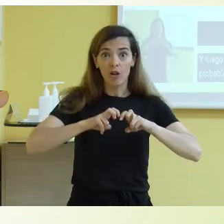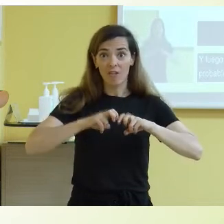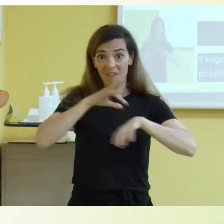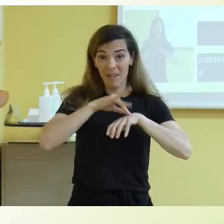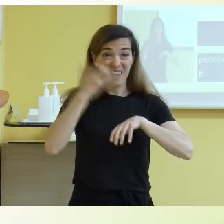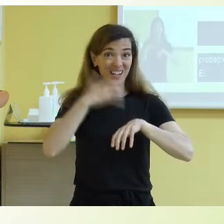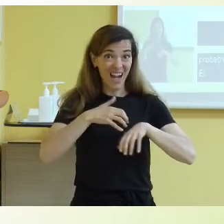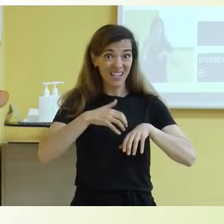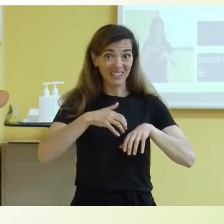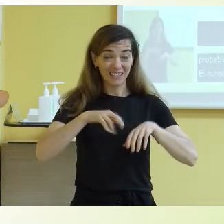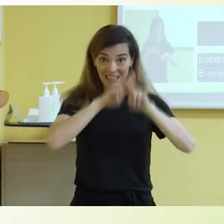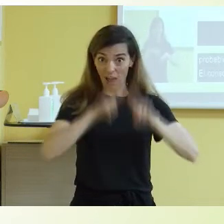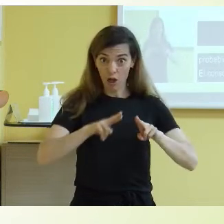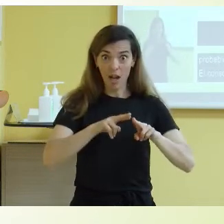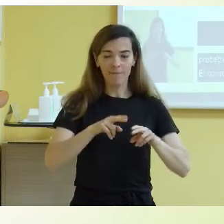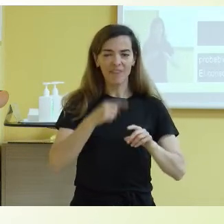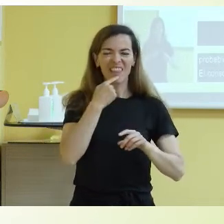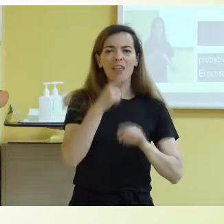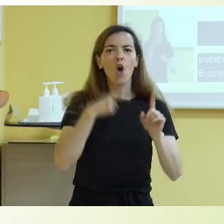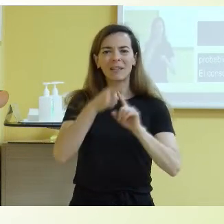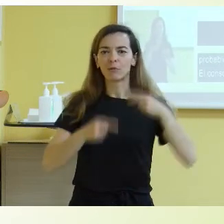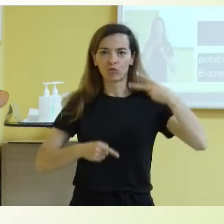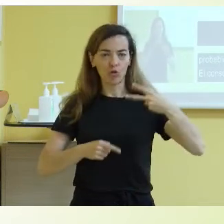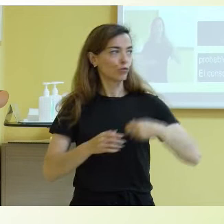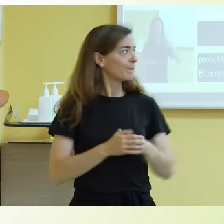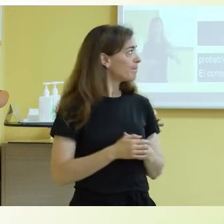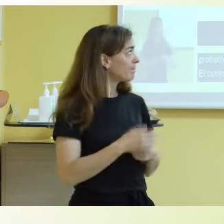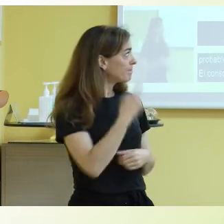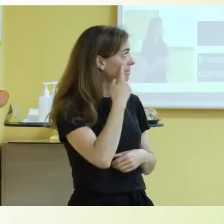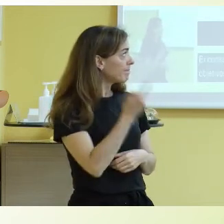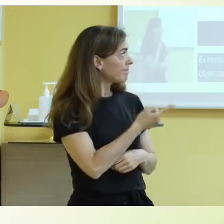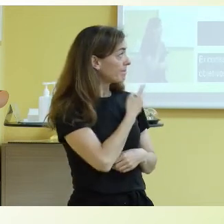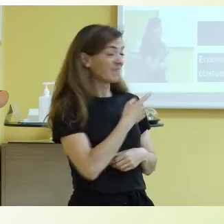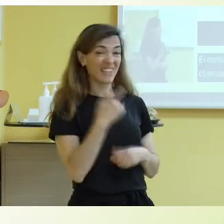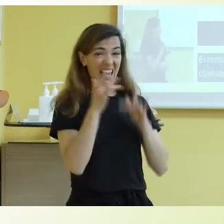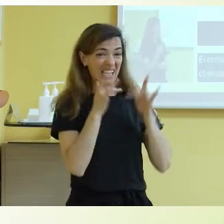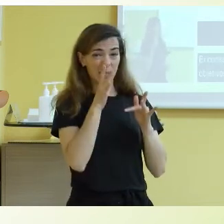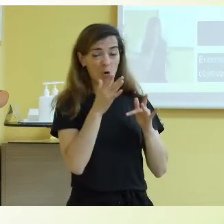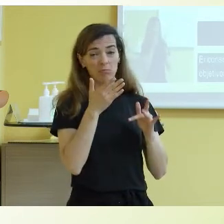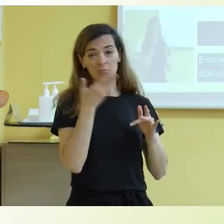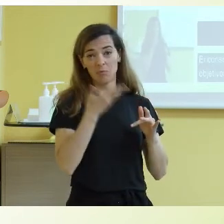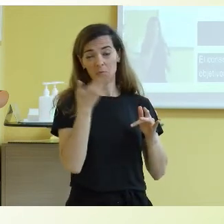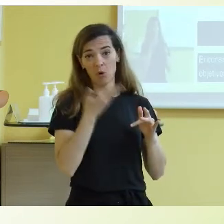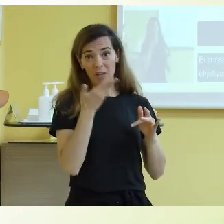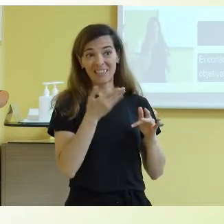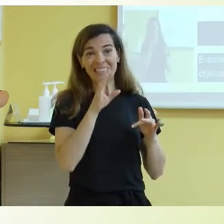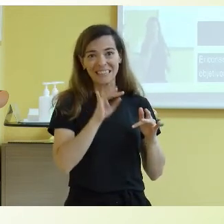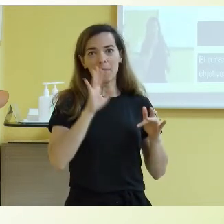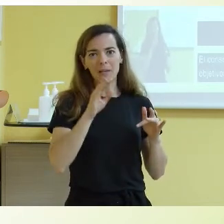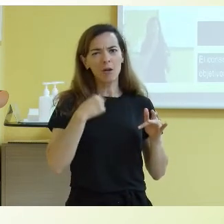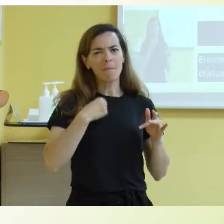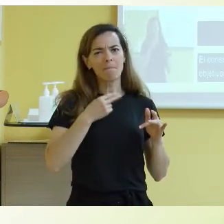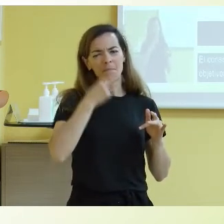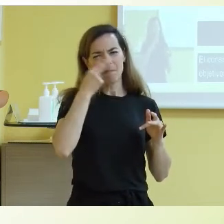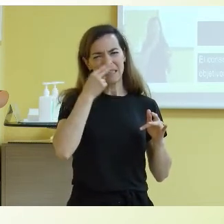establece varios objetivos. Hay 2 que los tengo en gris porque no tienen ahora más importancia, no porque no lo sean, sino porque me interesa hacer el enfoque sobre